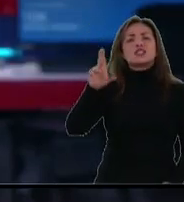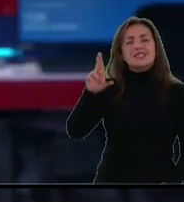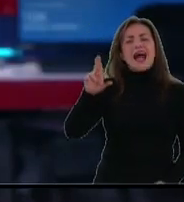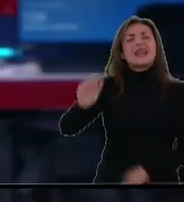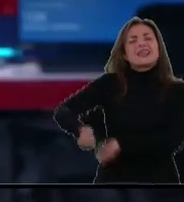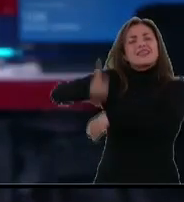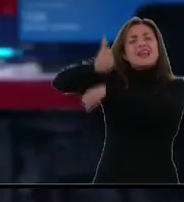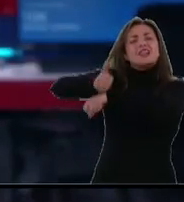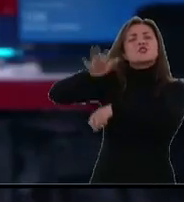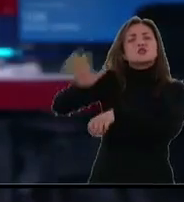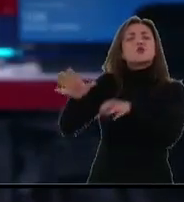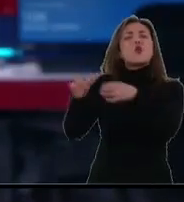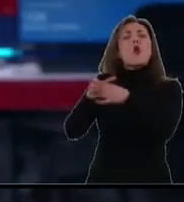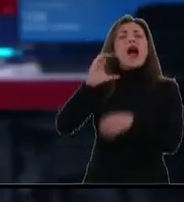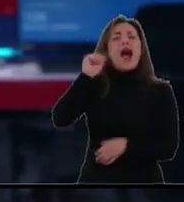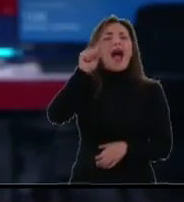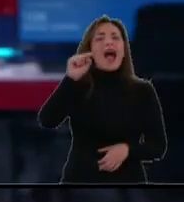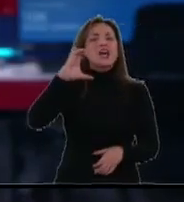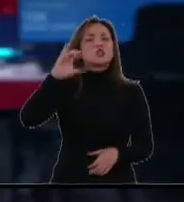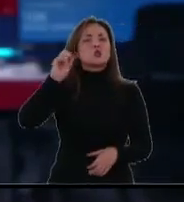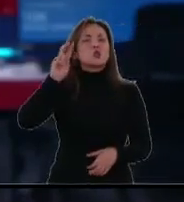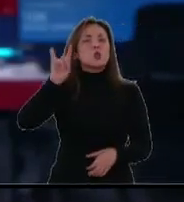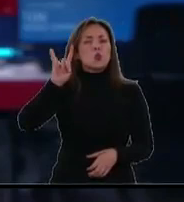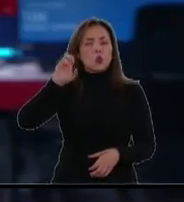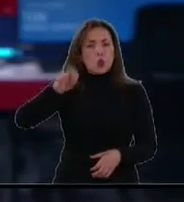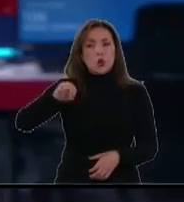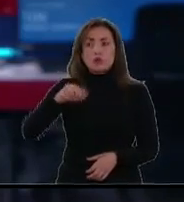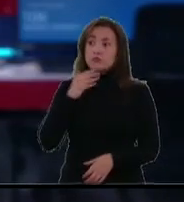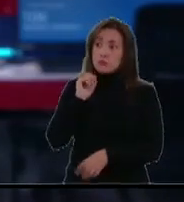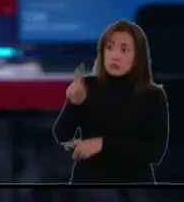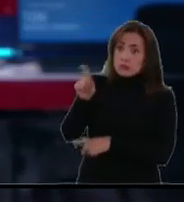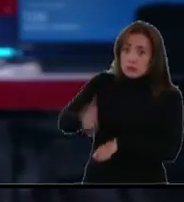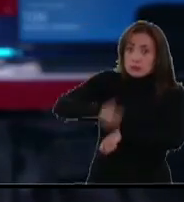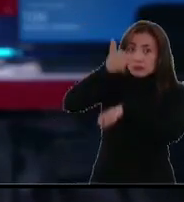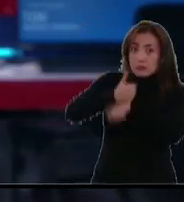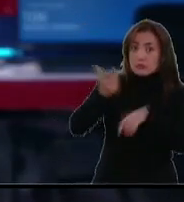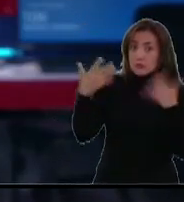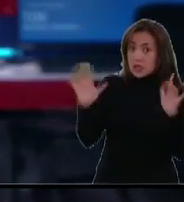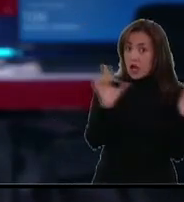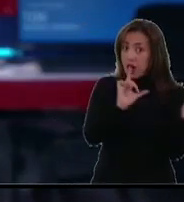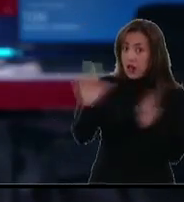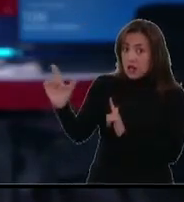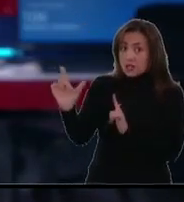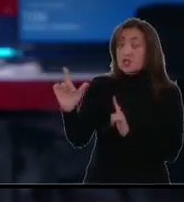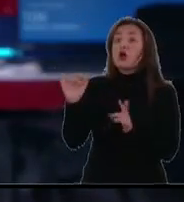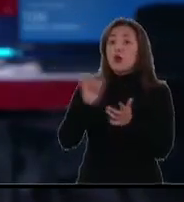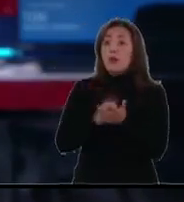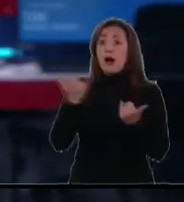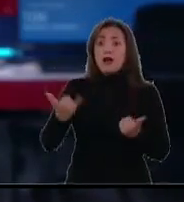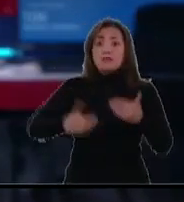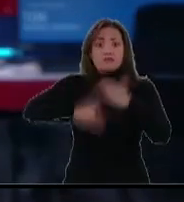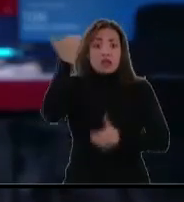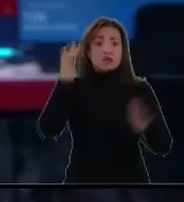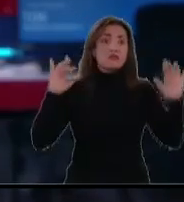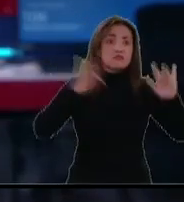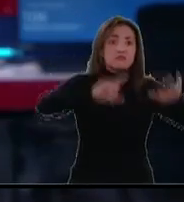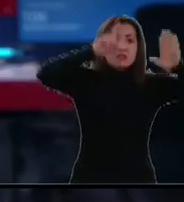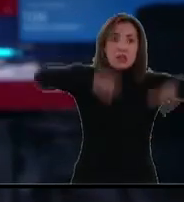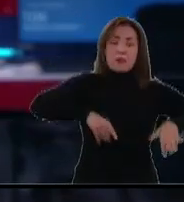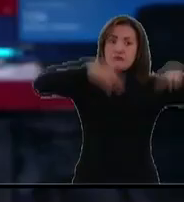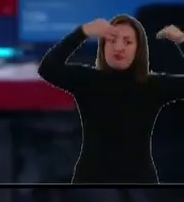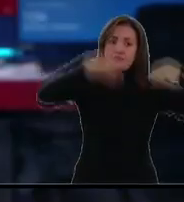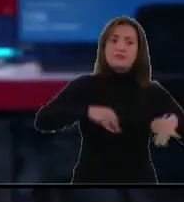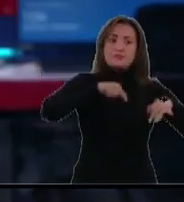Colombiana de Universidades, ASCUN. Director, ¿están listos para empezar un semestre en las aulas? ¿Cuántas universidades ya cumplen con esos